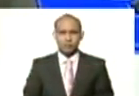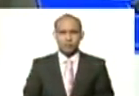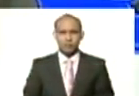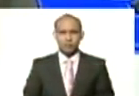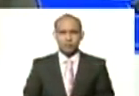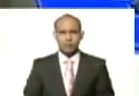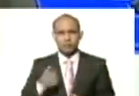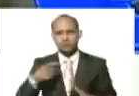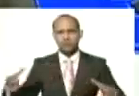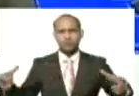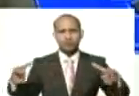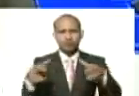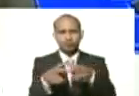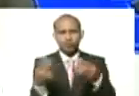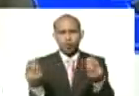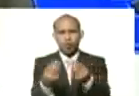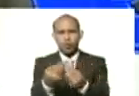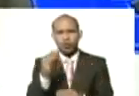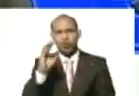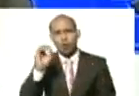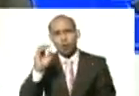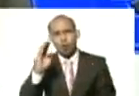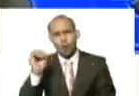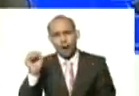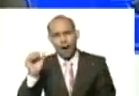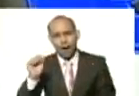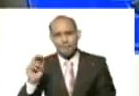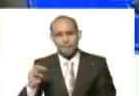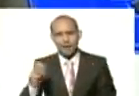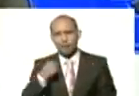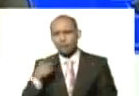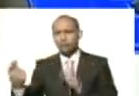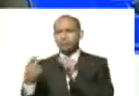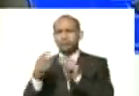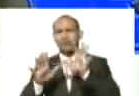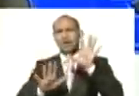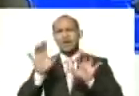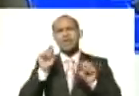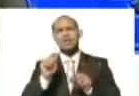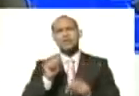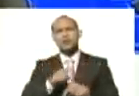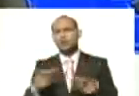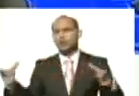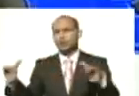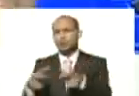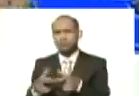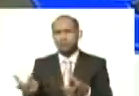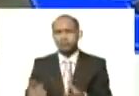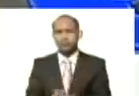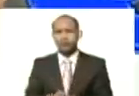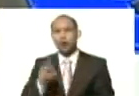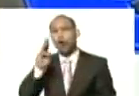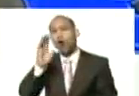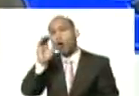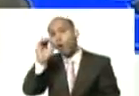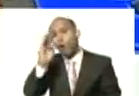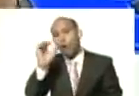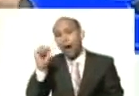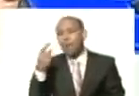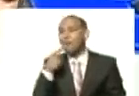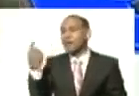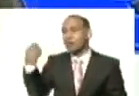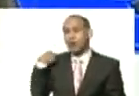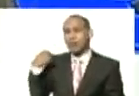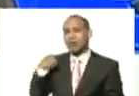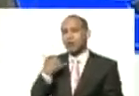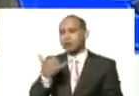Y me reuní con Obama, recuerdo, unos 15 minutos conversamos, y él me dijo, Obama me dijo a mí, Fue